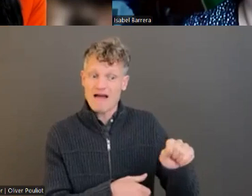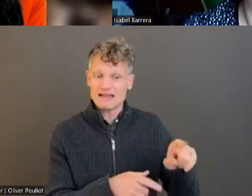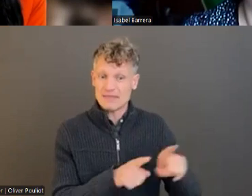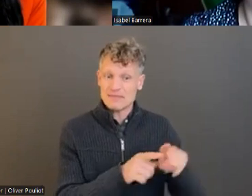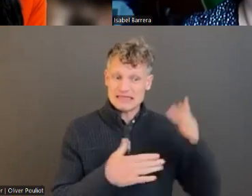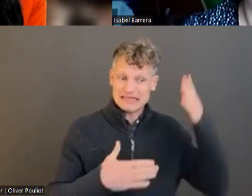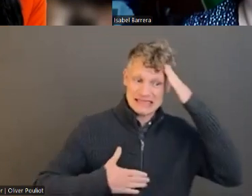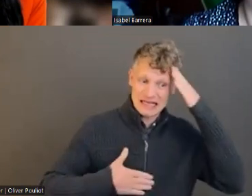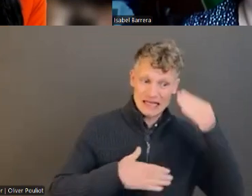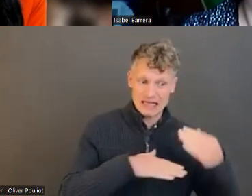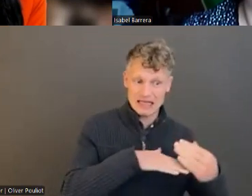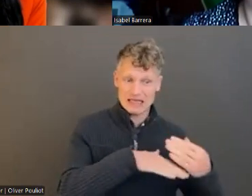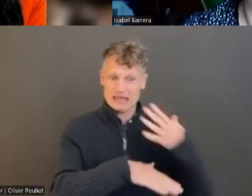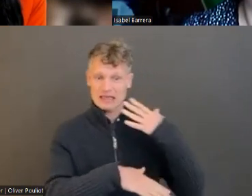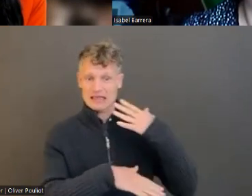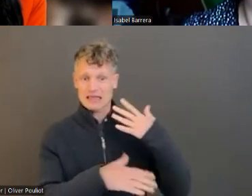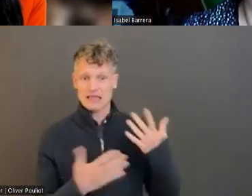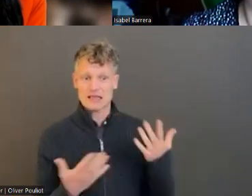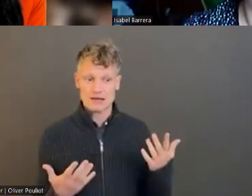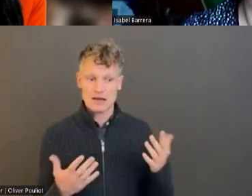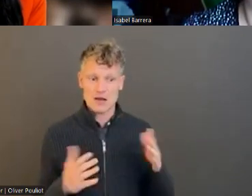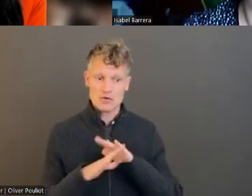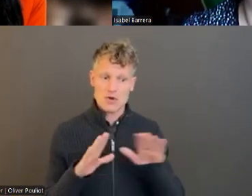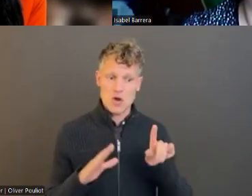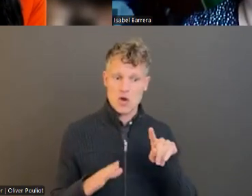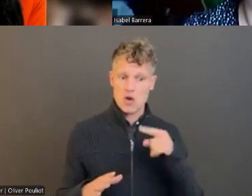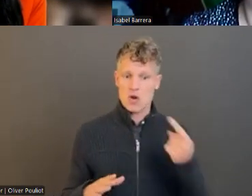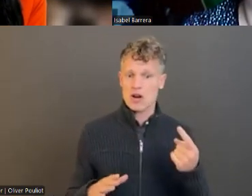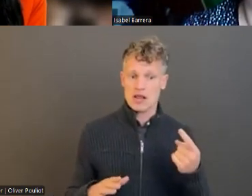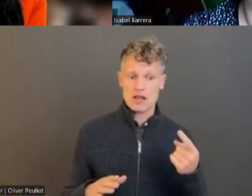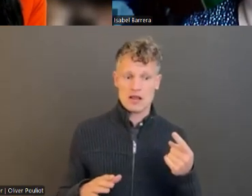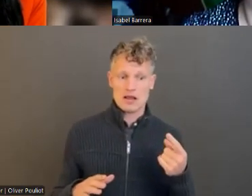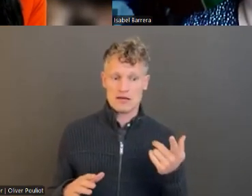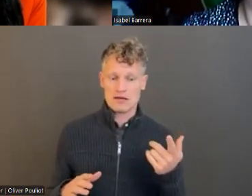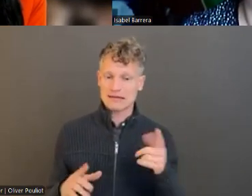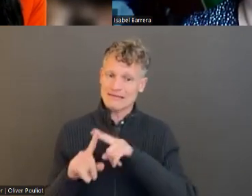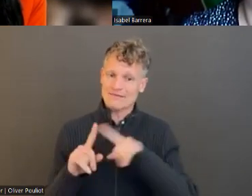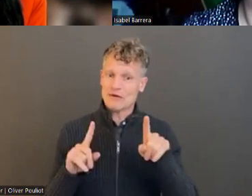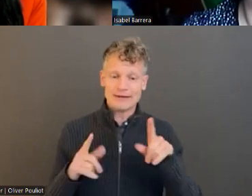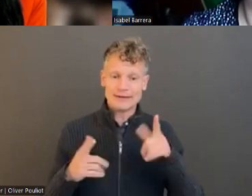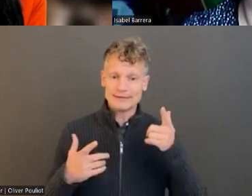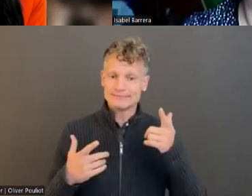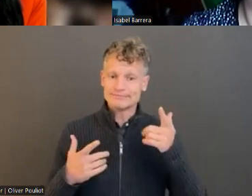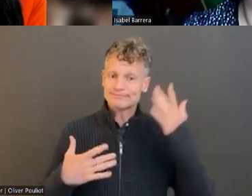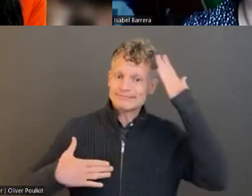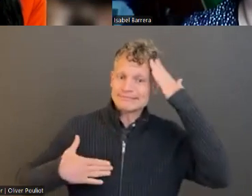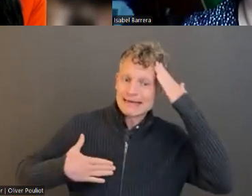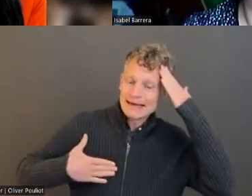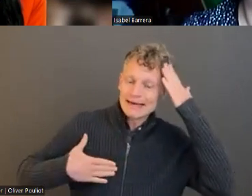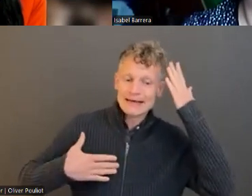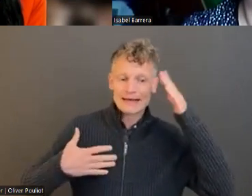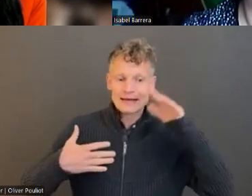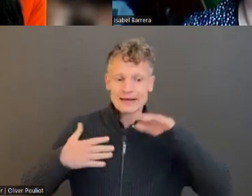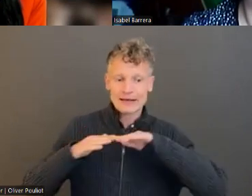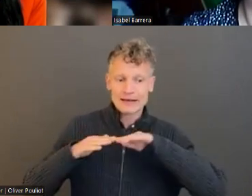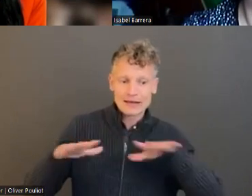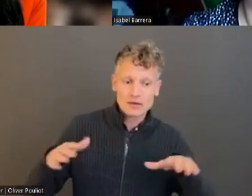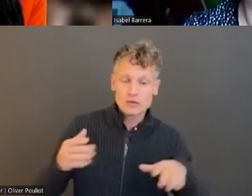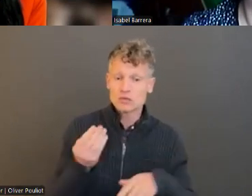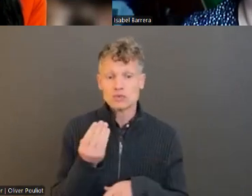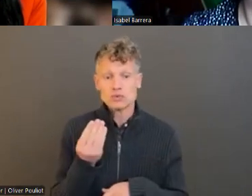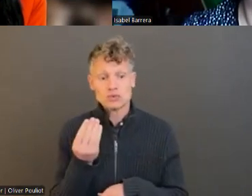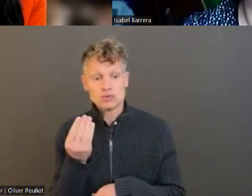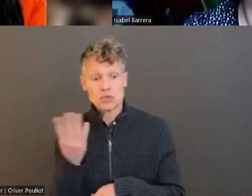las enfermedades tropicales desatendidas, algunas de las que están relacionadas con transmisión de enfermedades por contaminación de agua,